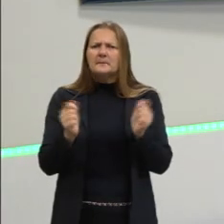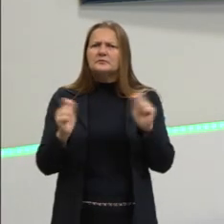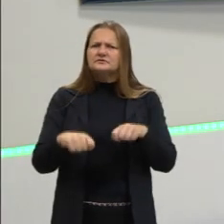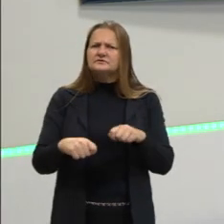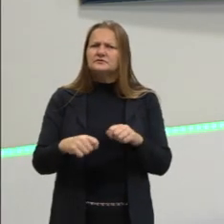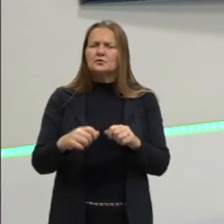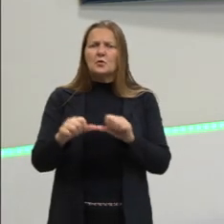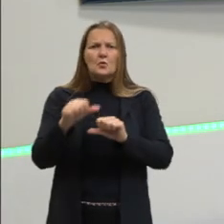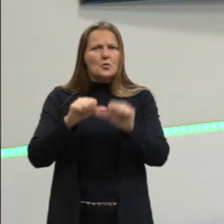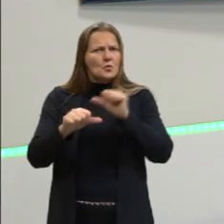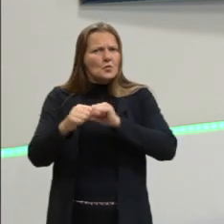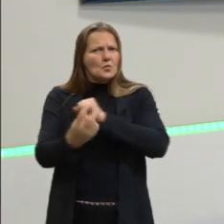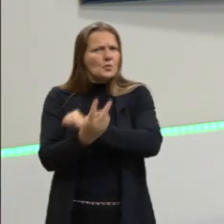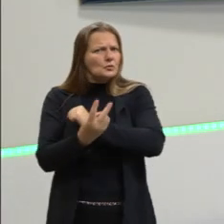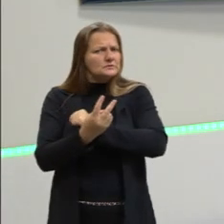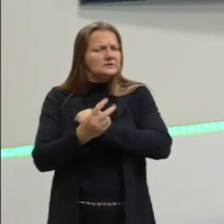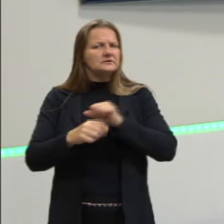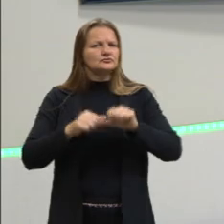modificar